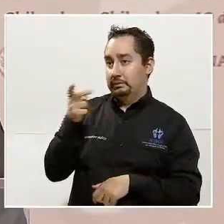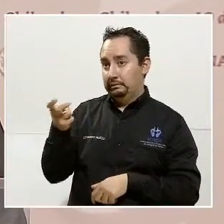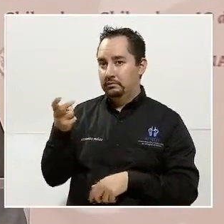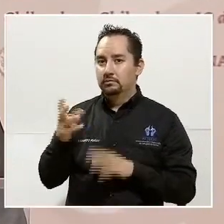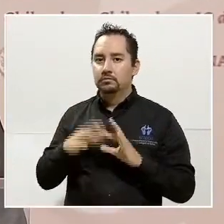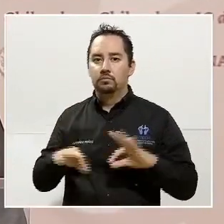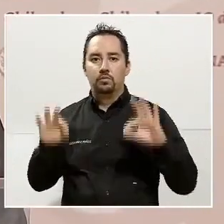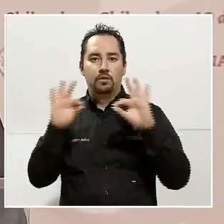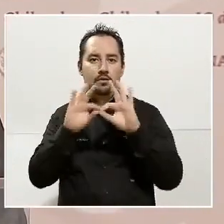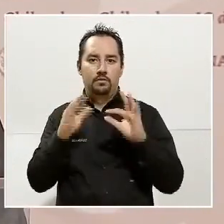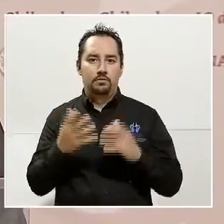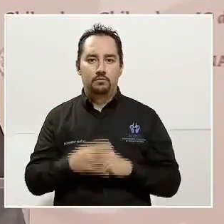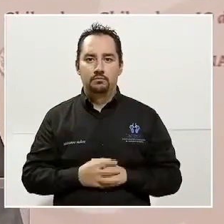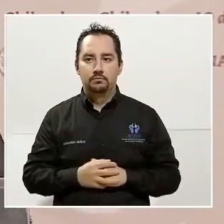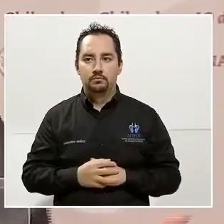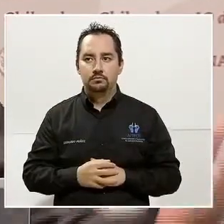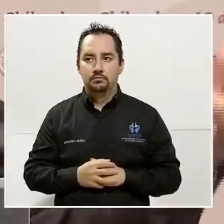importantísimo,